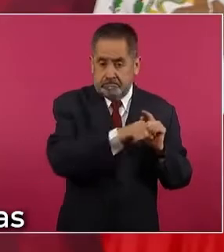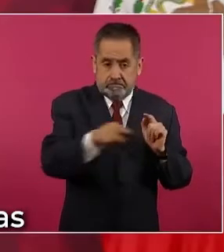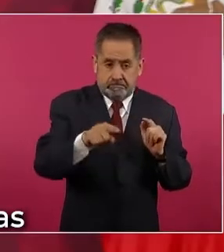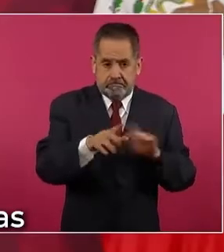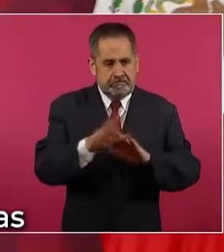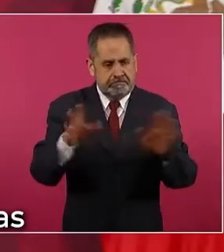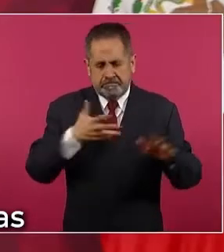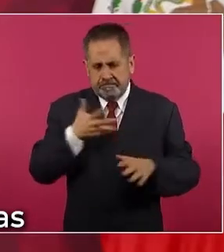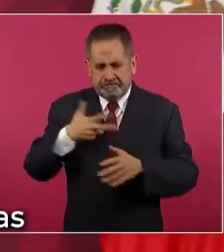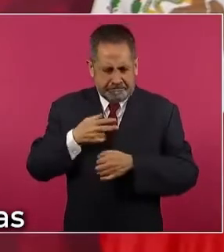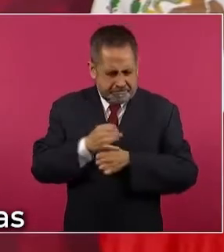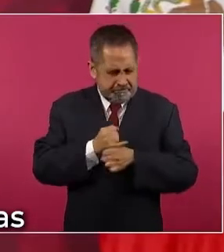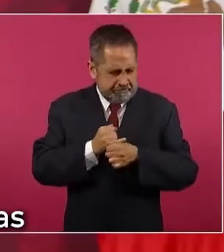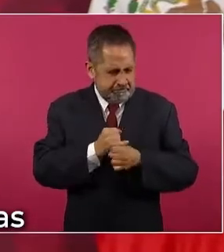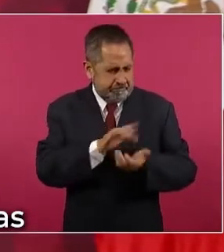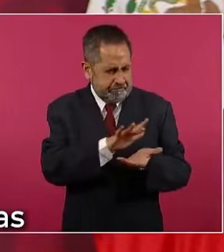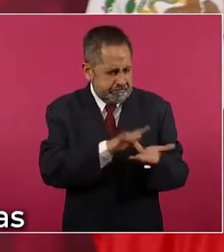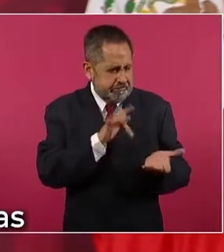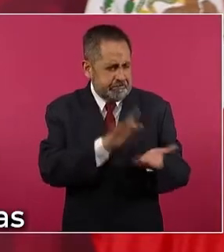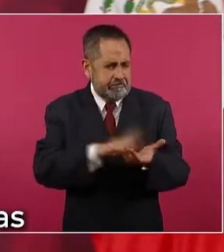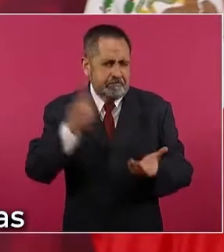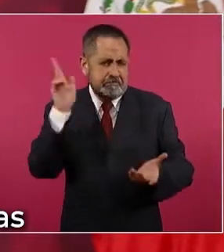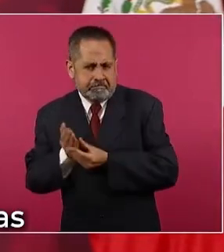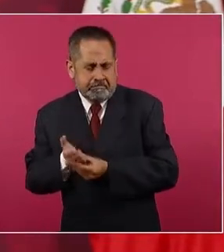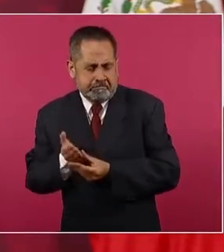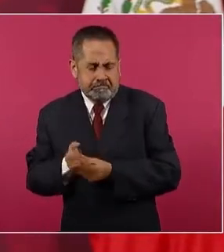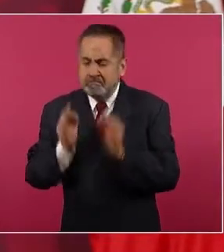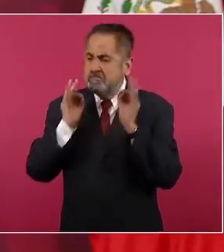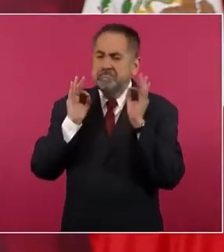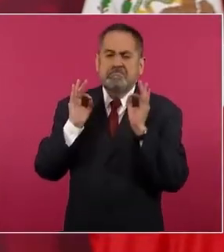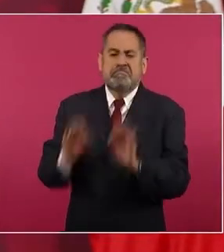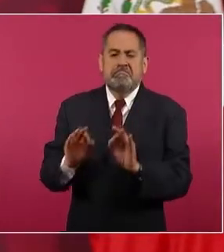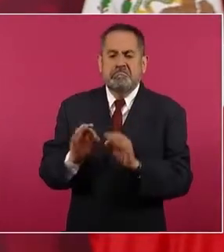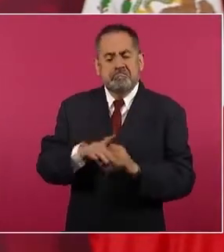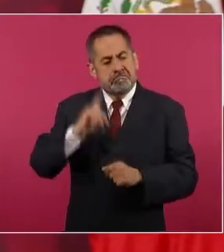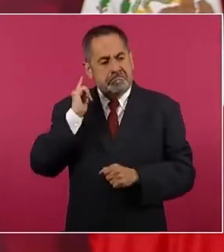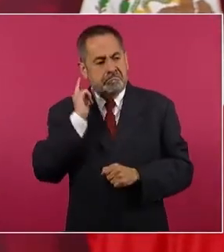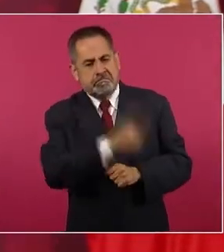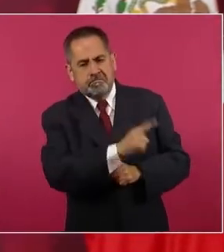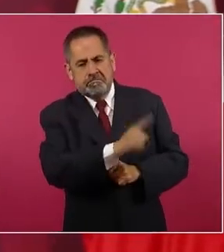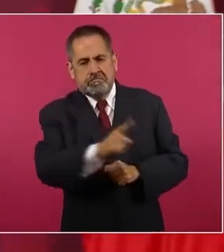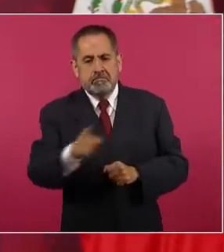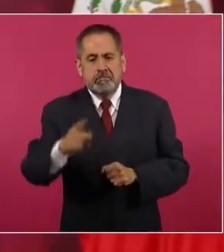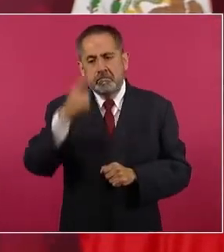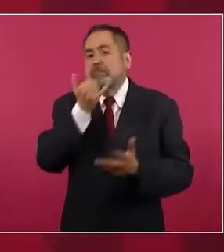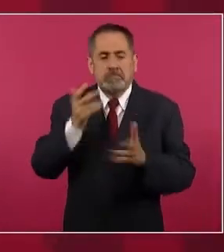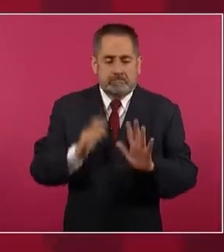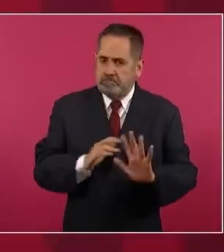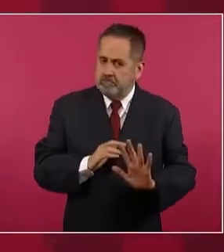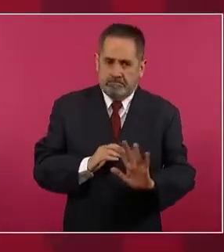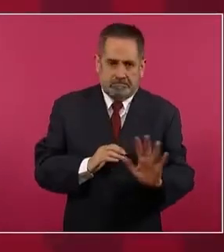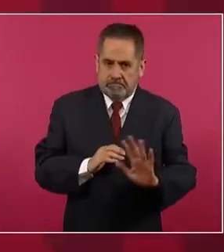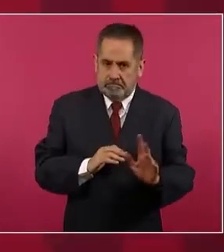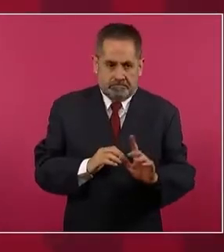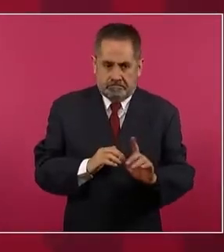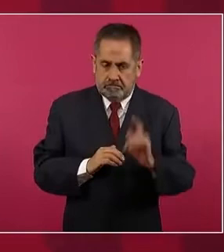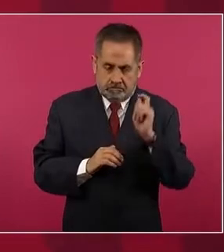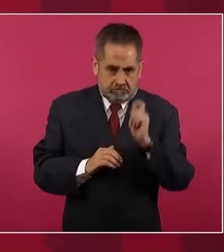tener todas las pruebas para no dar motivo a que